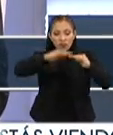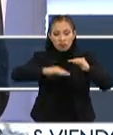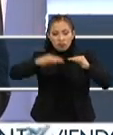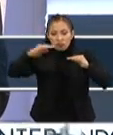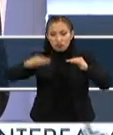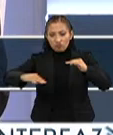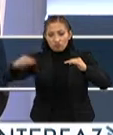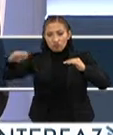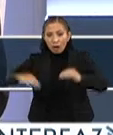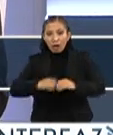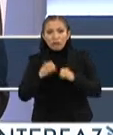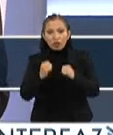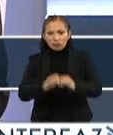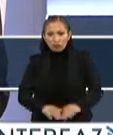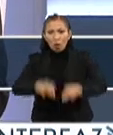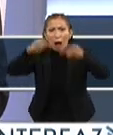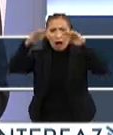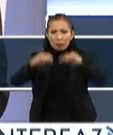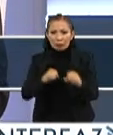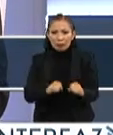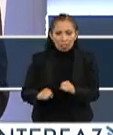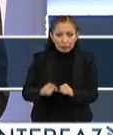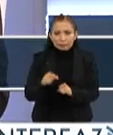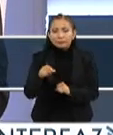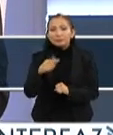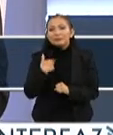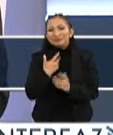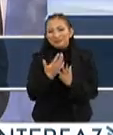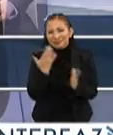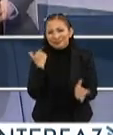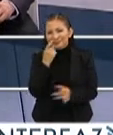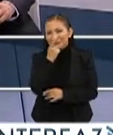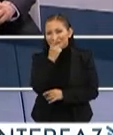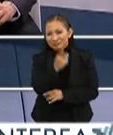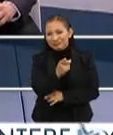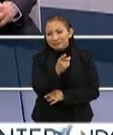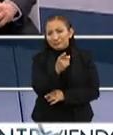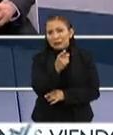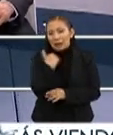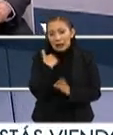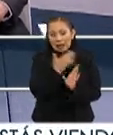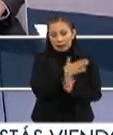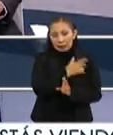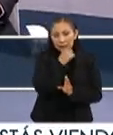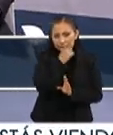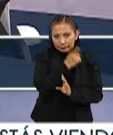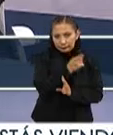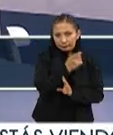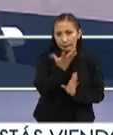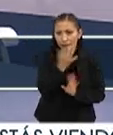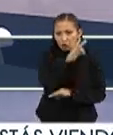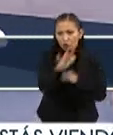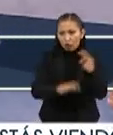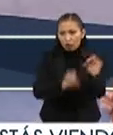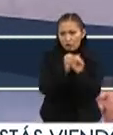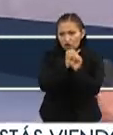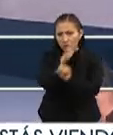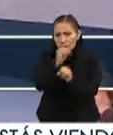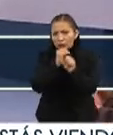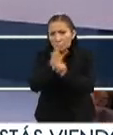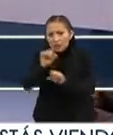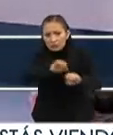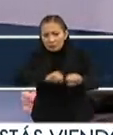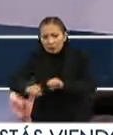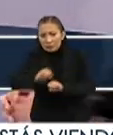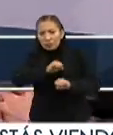magnitud e intensidad. Okay. Se había hasta ese momento casi toda la información sobre